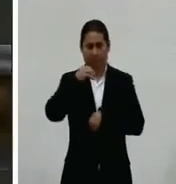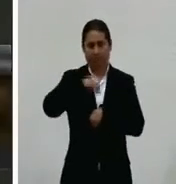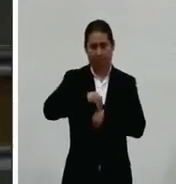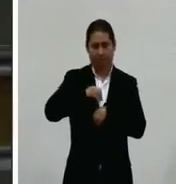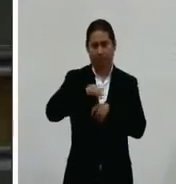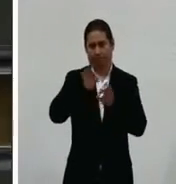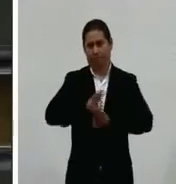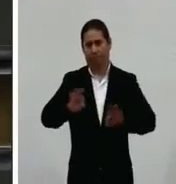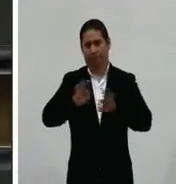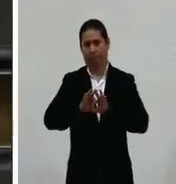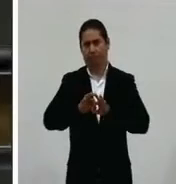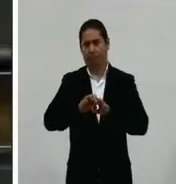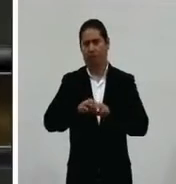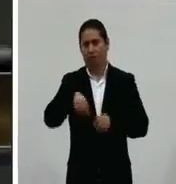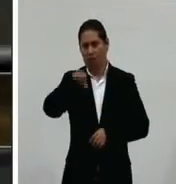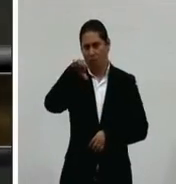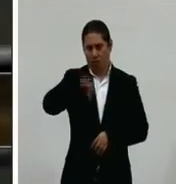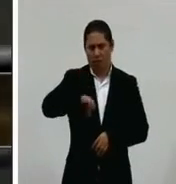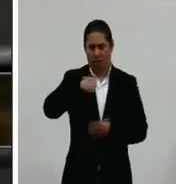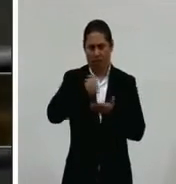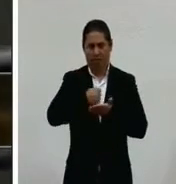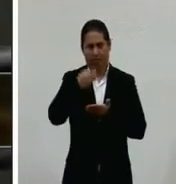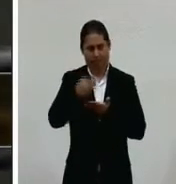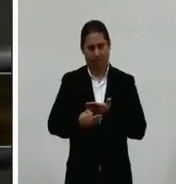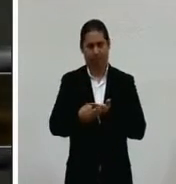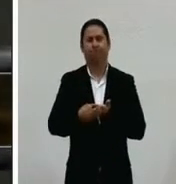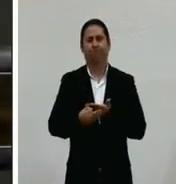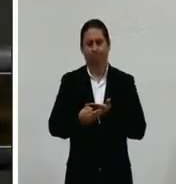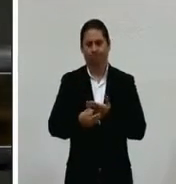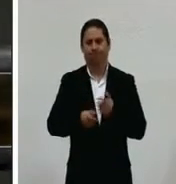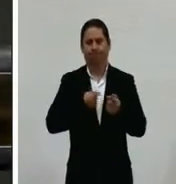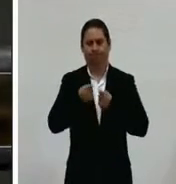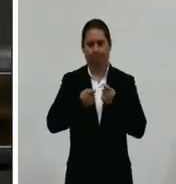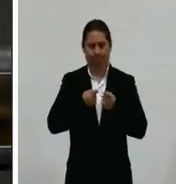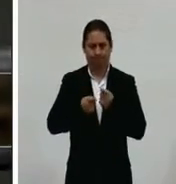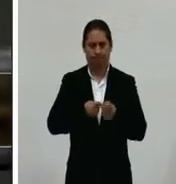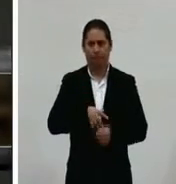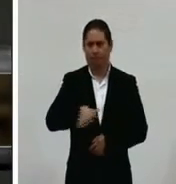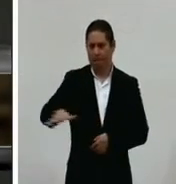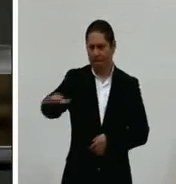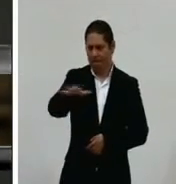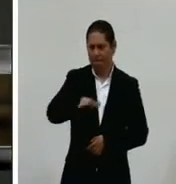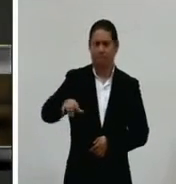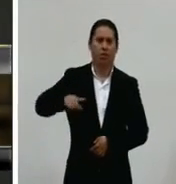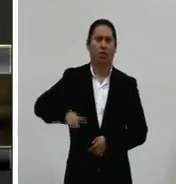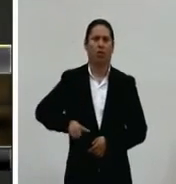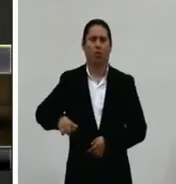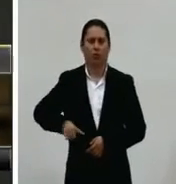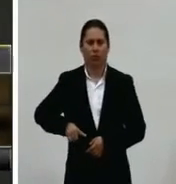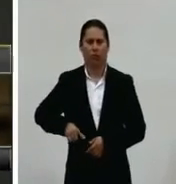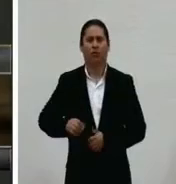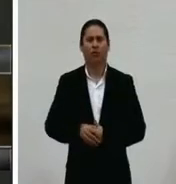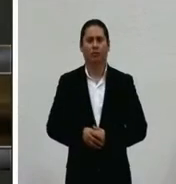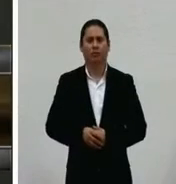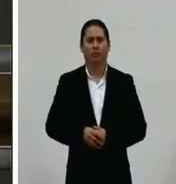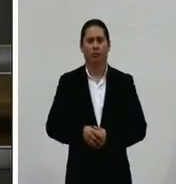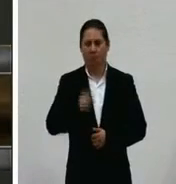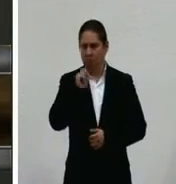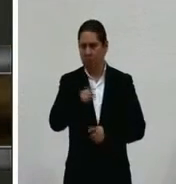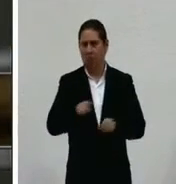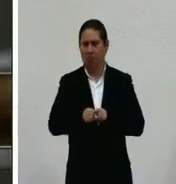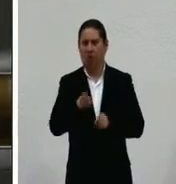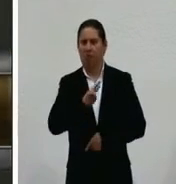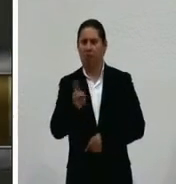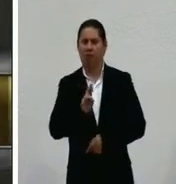ley que hoy haremos de ser aprobado el dictamen que sería dirigido a los trabajadores del sector gubernamental al que hace alusión este